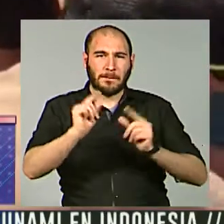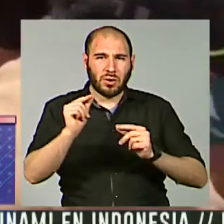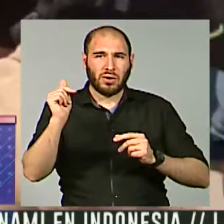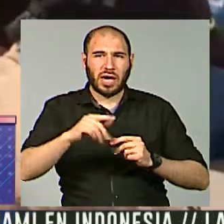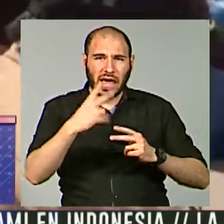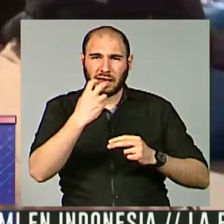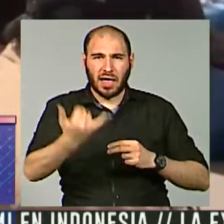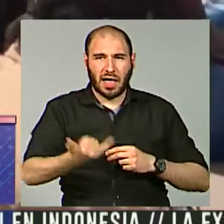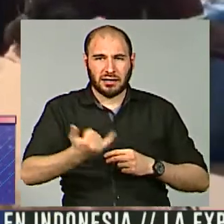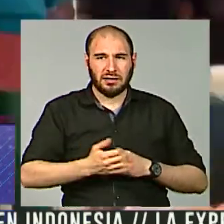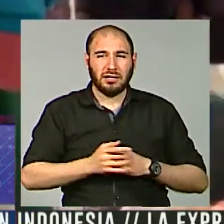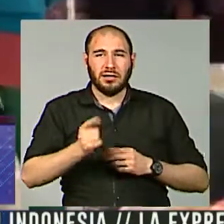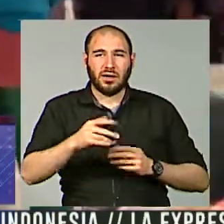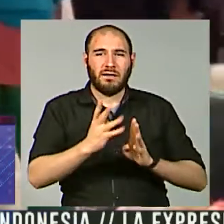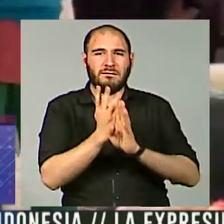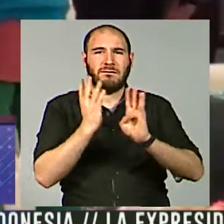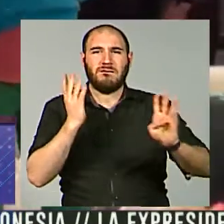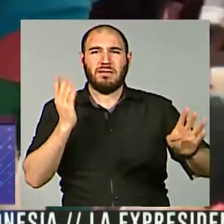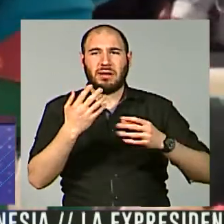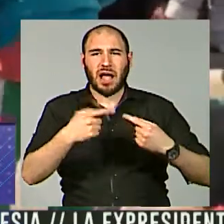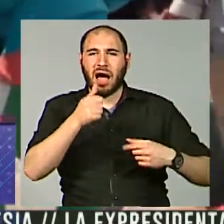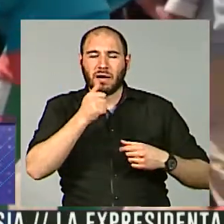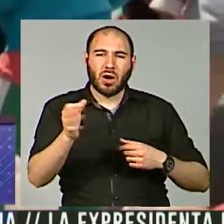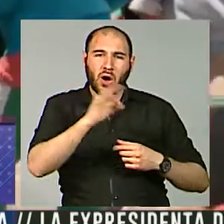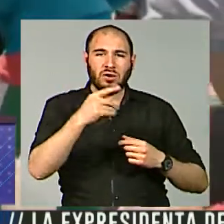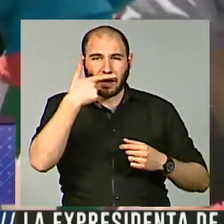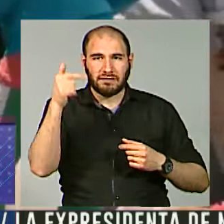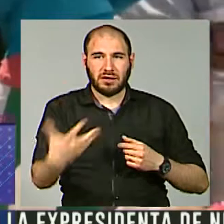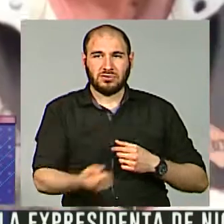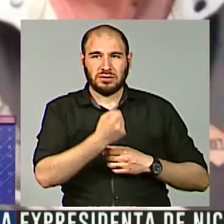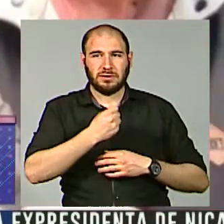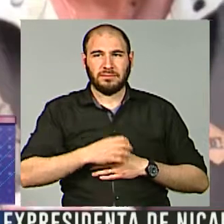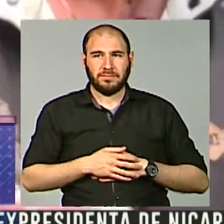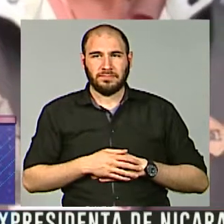tienen electricidad y hacen largas colas para obtener agua o combustible.